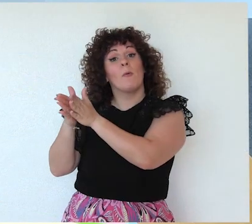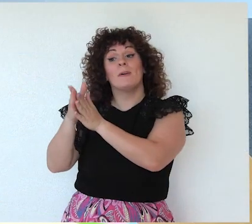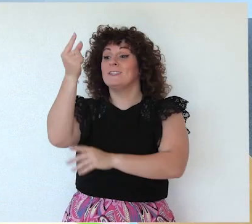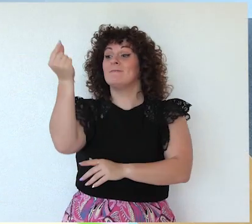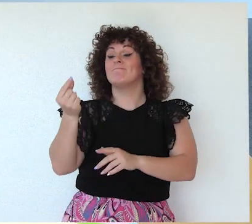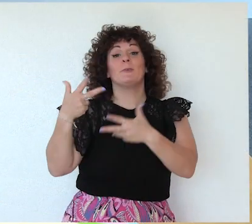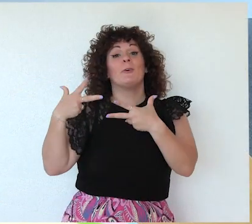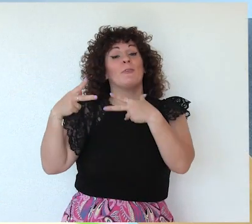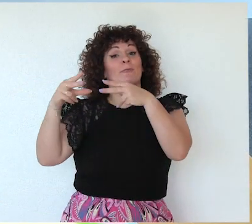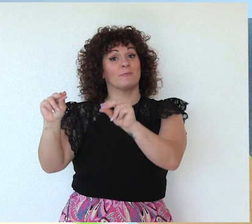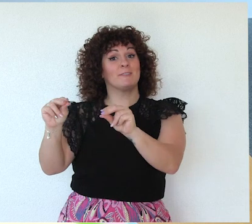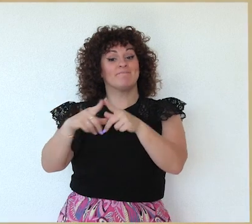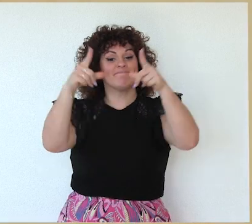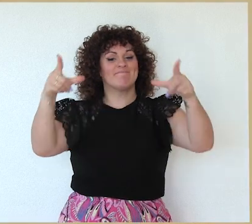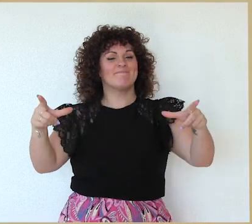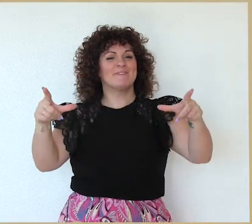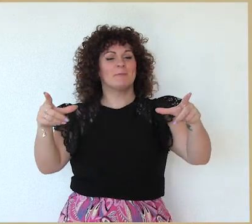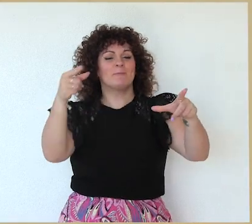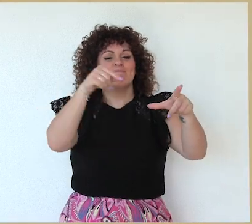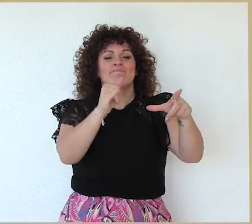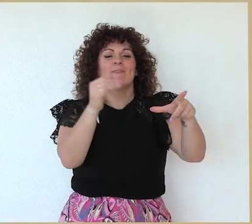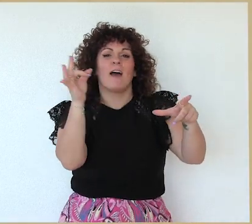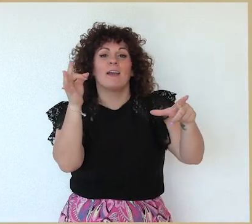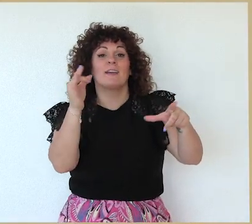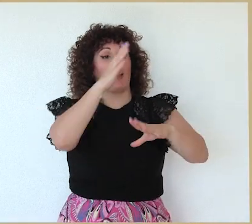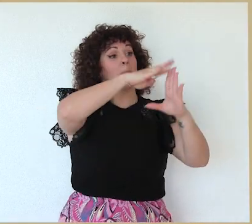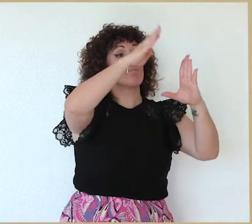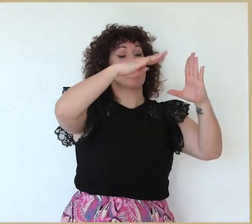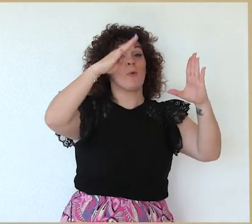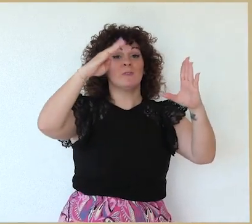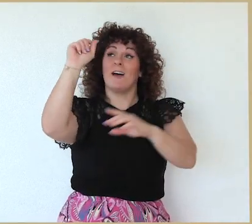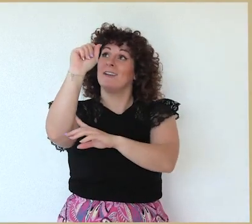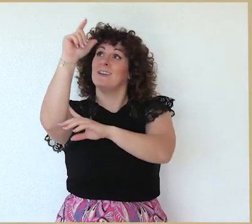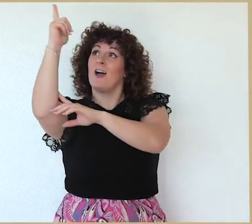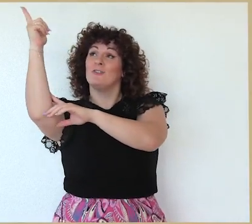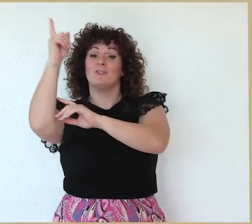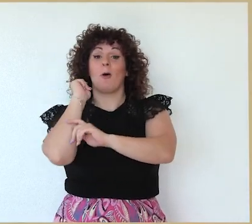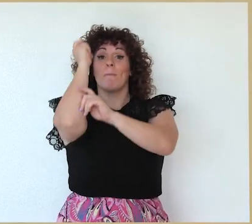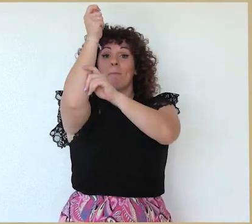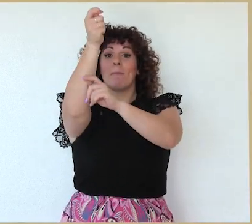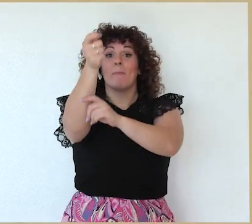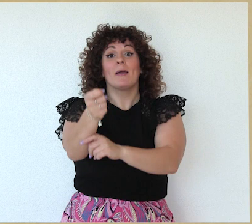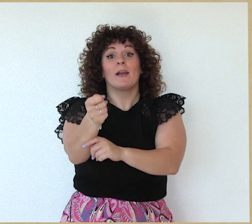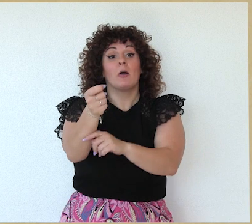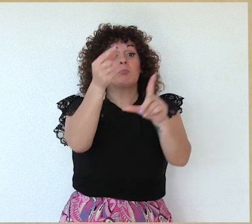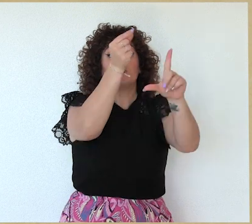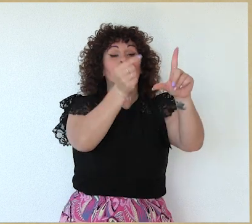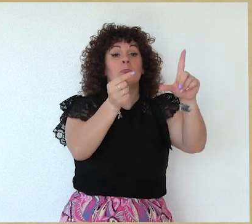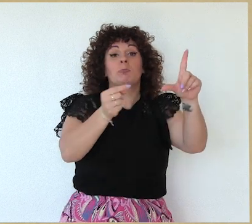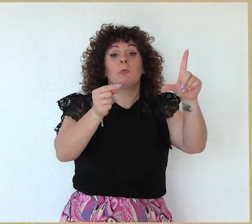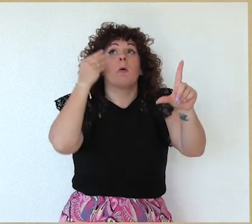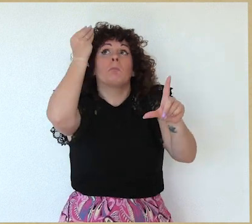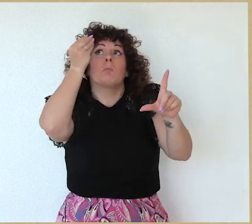Consuelo ha terminado su dibujo. En él ha dibujado montañas, un sol, un pescador, ha hecho su